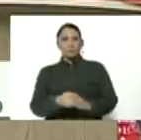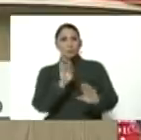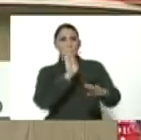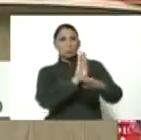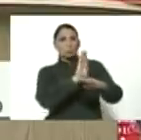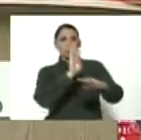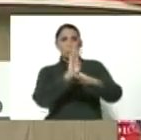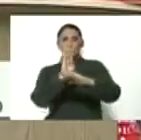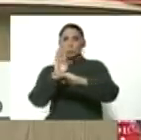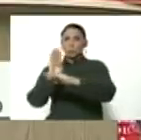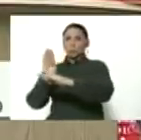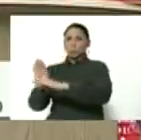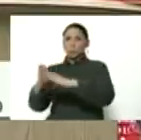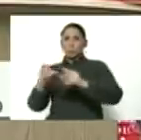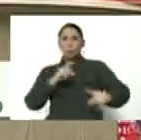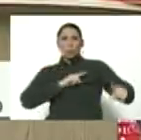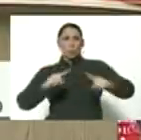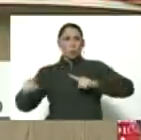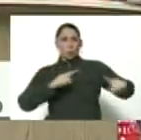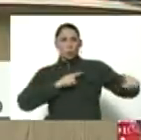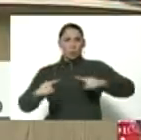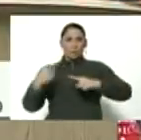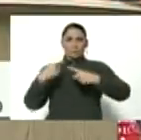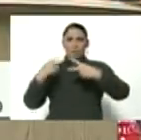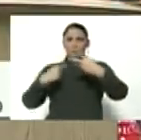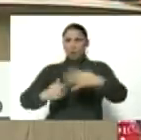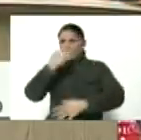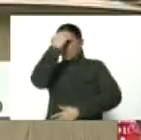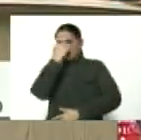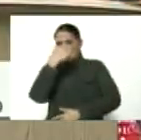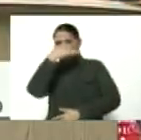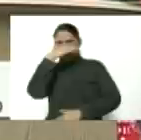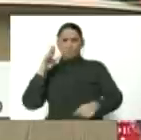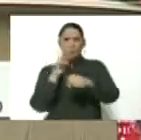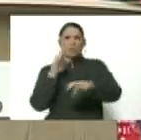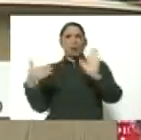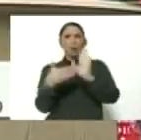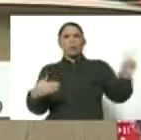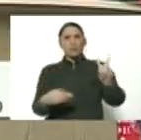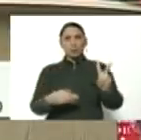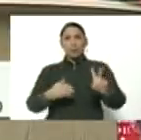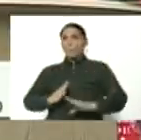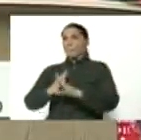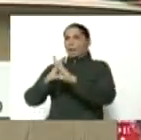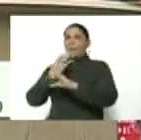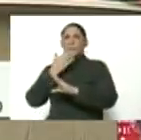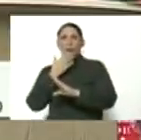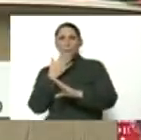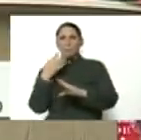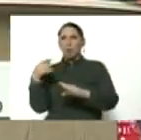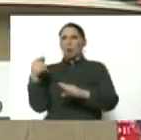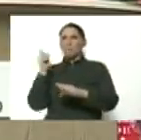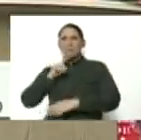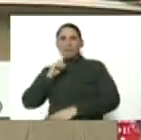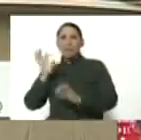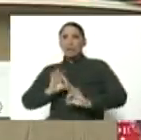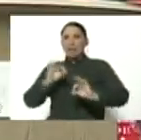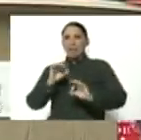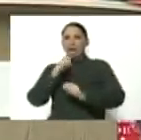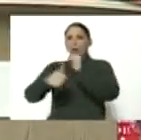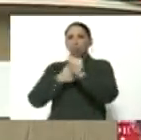todo tipo de acciones criminales y violentas en contra de Venezuela, sin parar en mientes con nada, asociándose